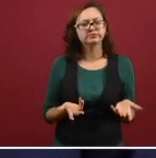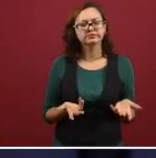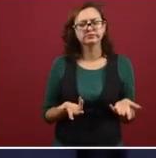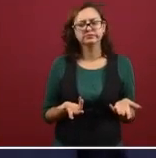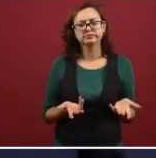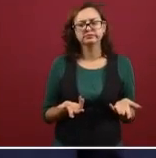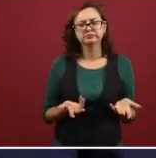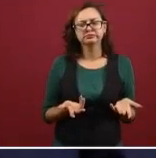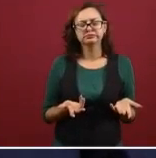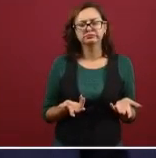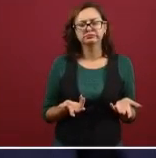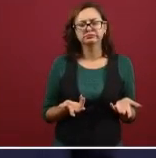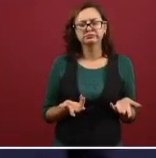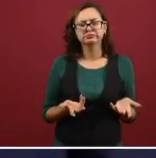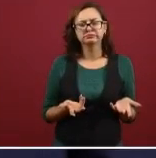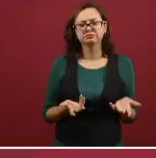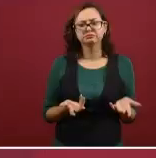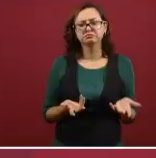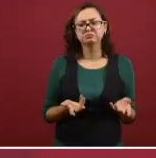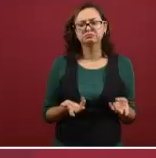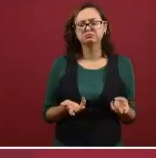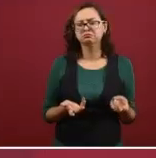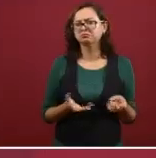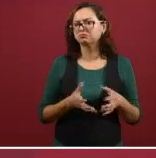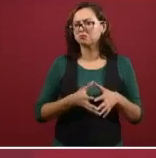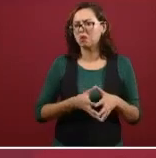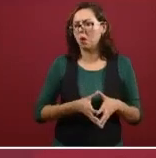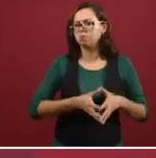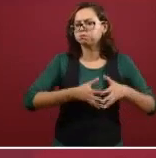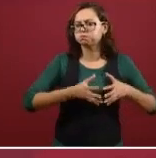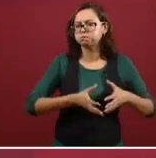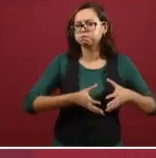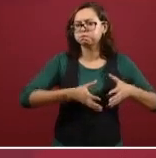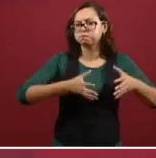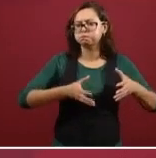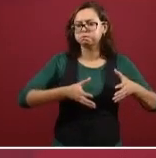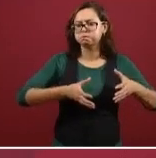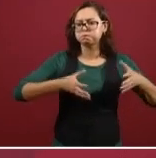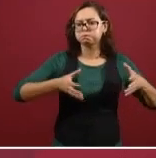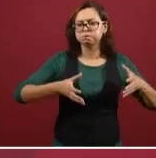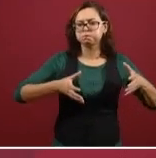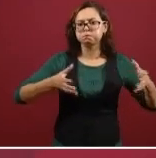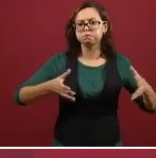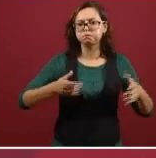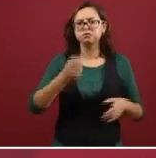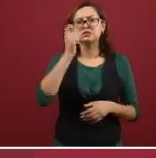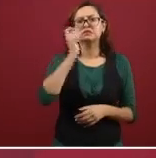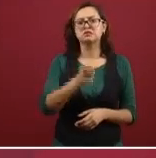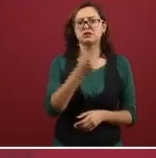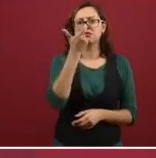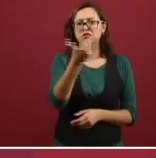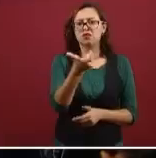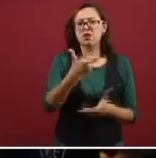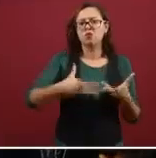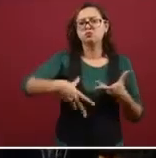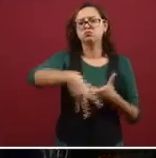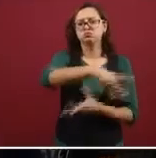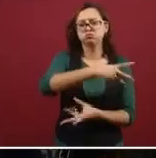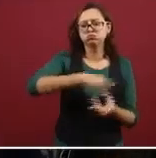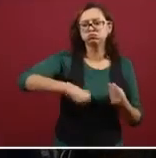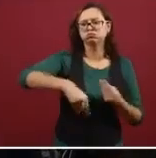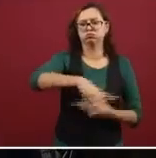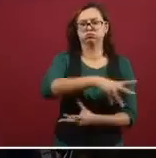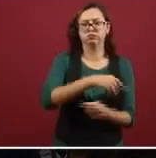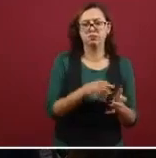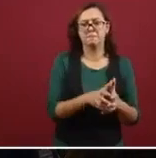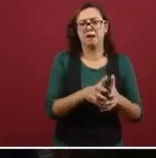Y pues crecimiento es hacer dinero, es hacer riqueza, pero no